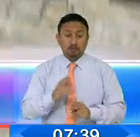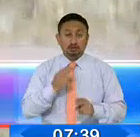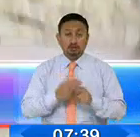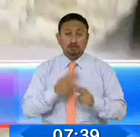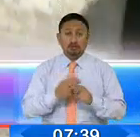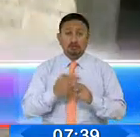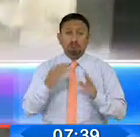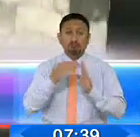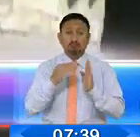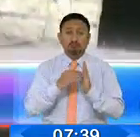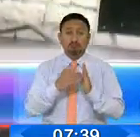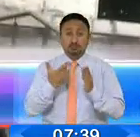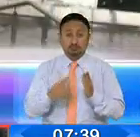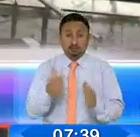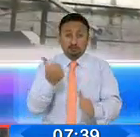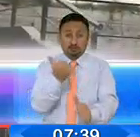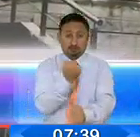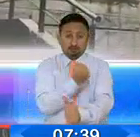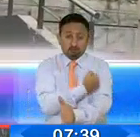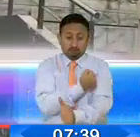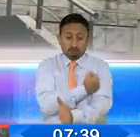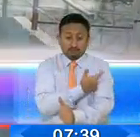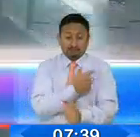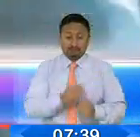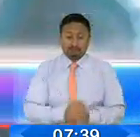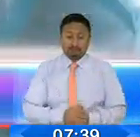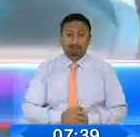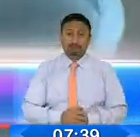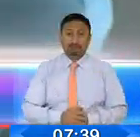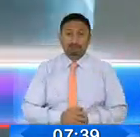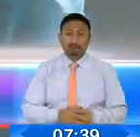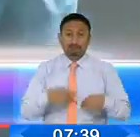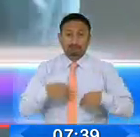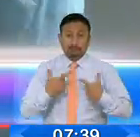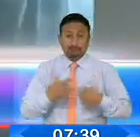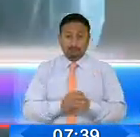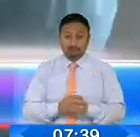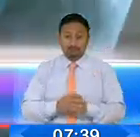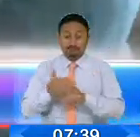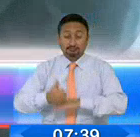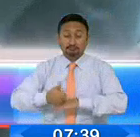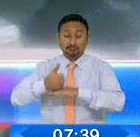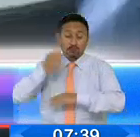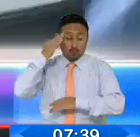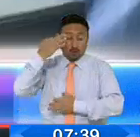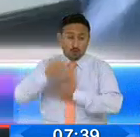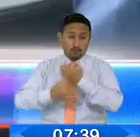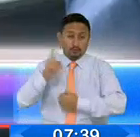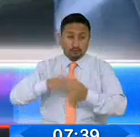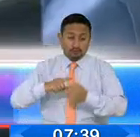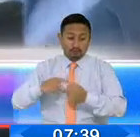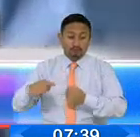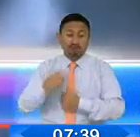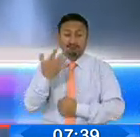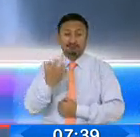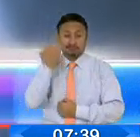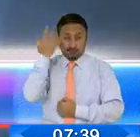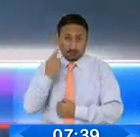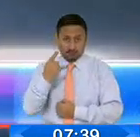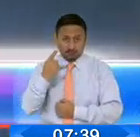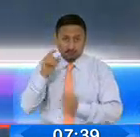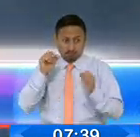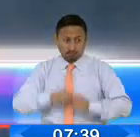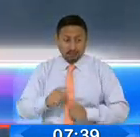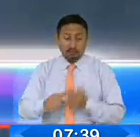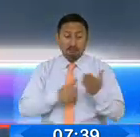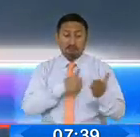sido vacunadas, específicamente en la fase piloto. Esto tras la decisión de una jueza de Quito que dio un plazo de 15 días para